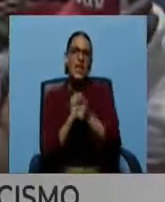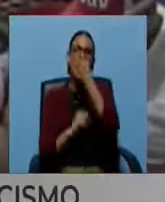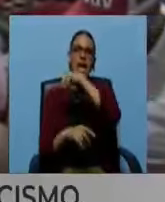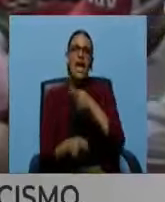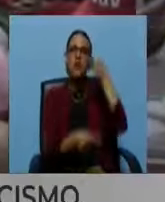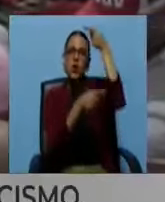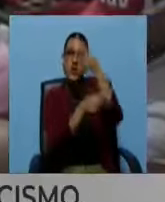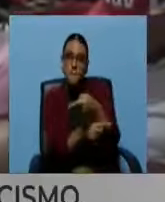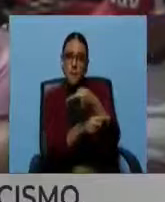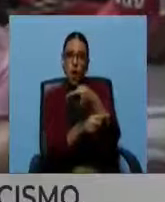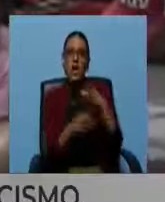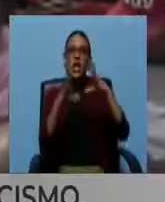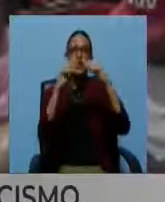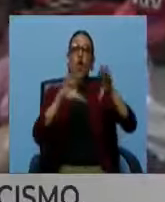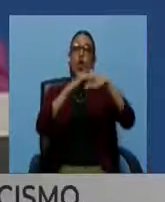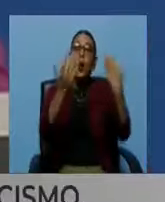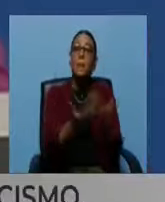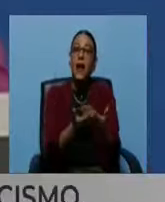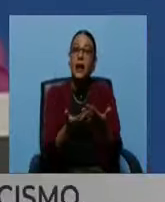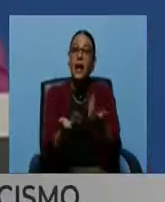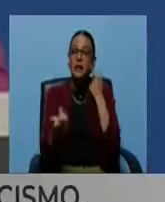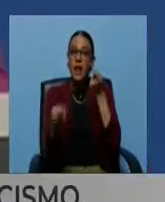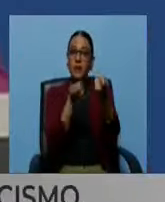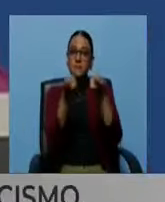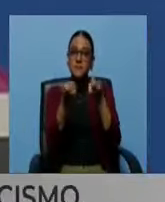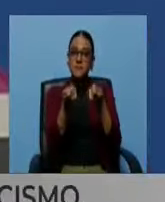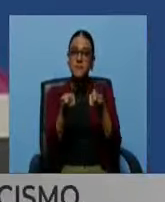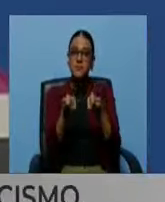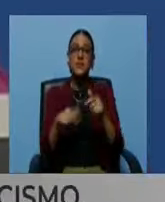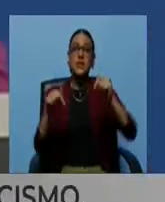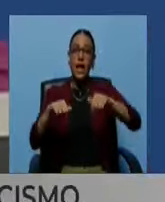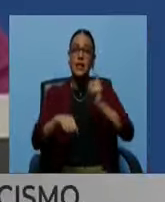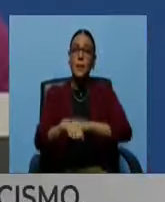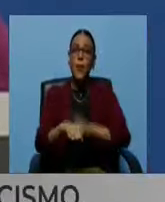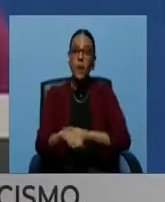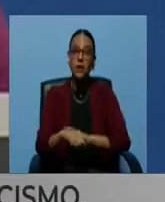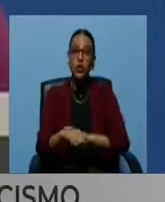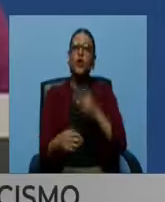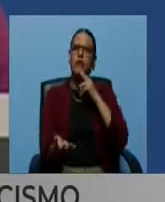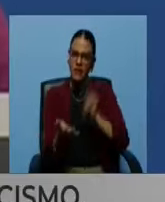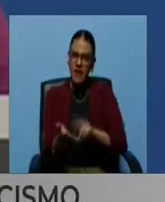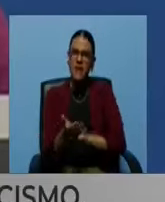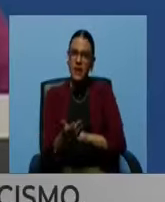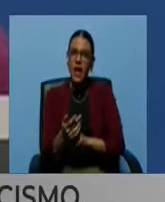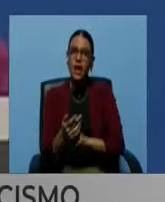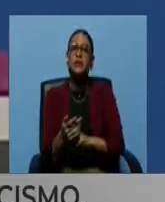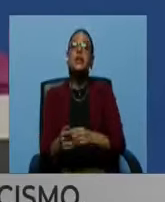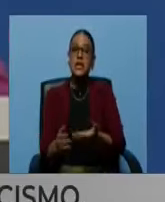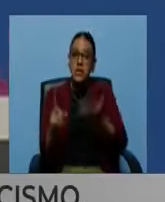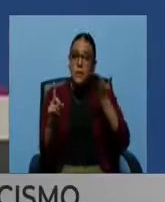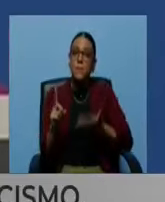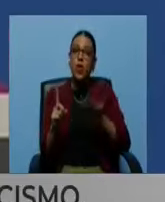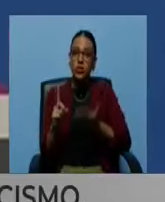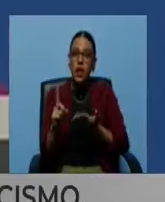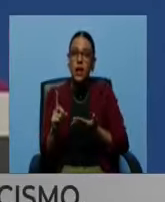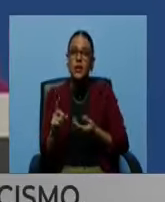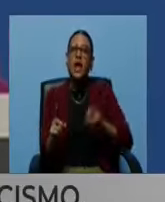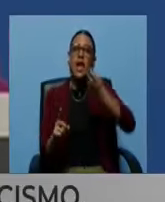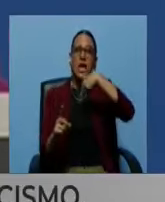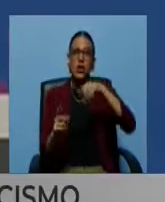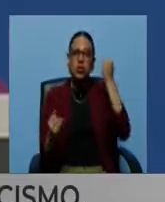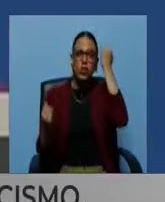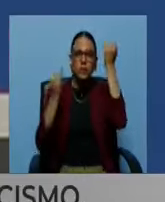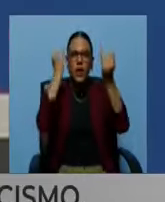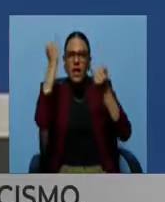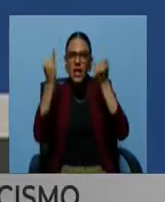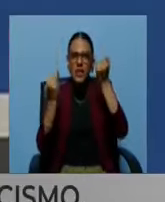todo el planeta. Y es un momento de verdad crucial. Y nuestra idea